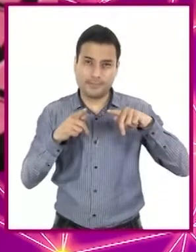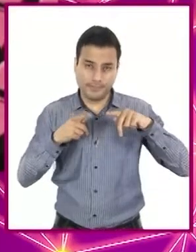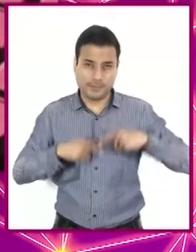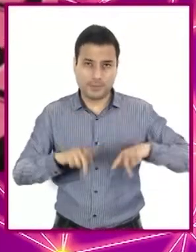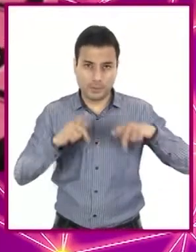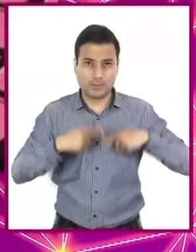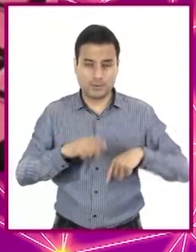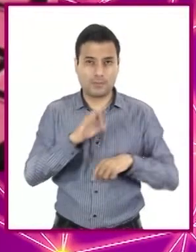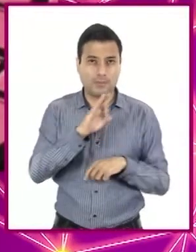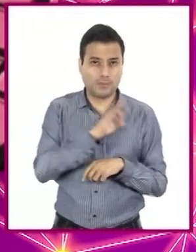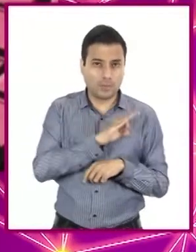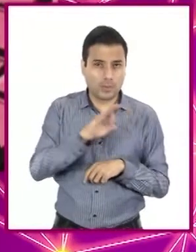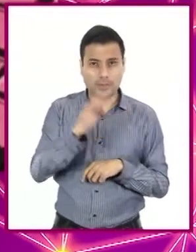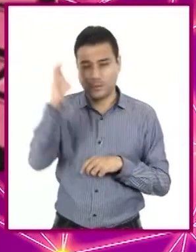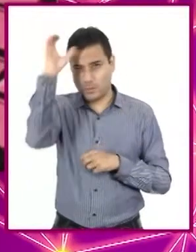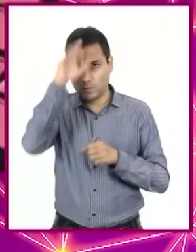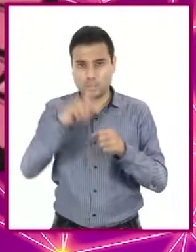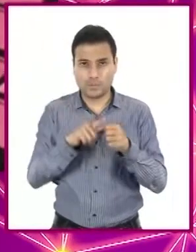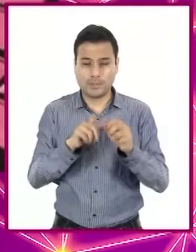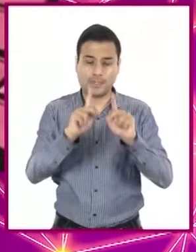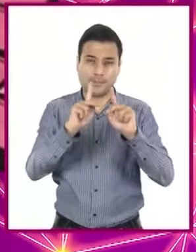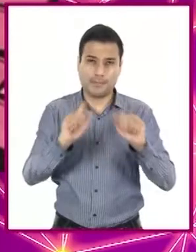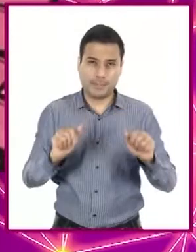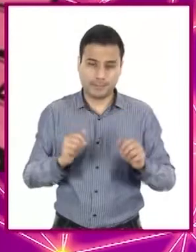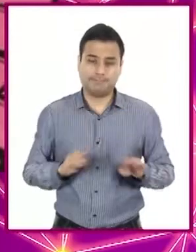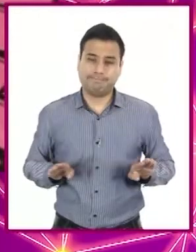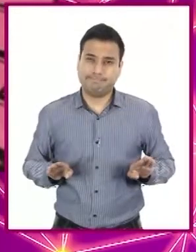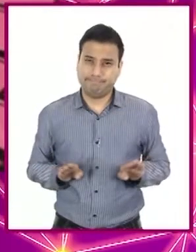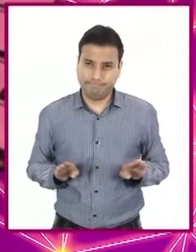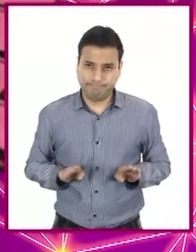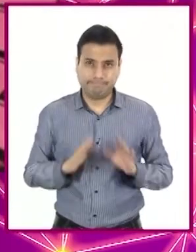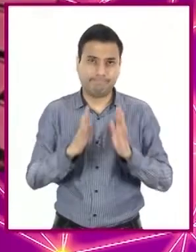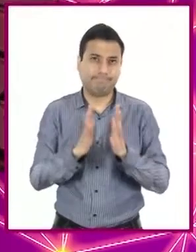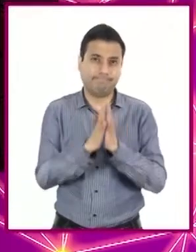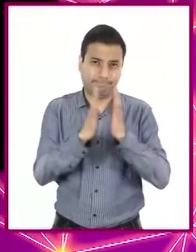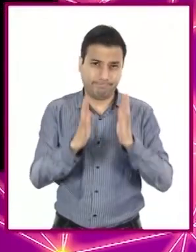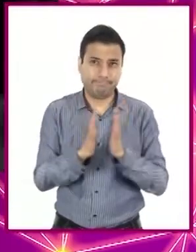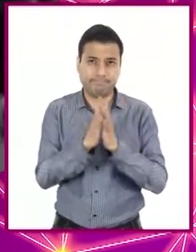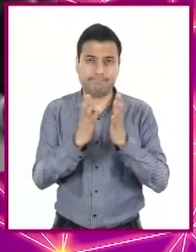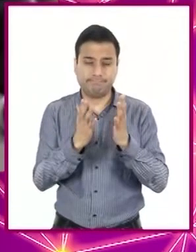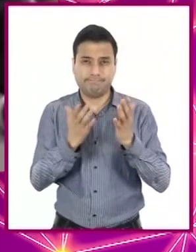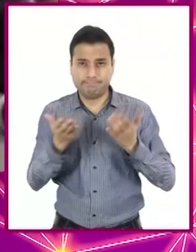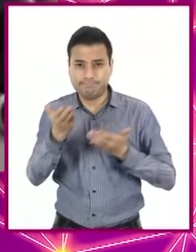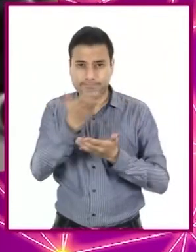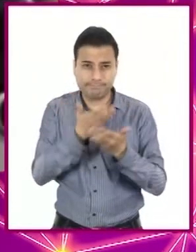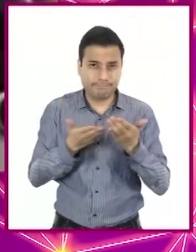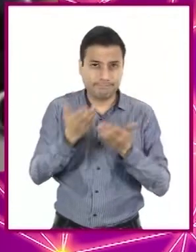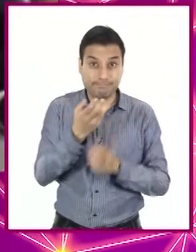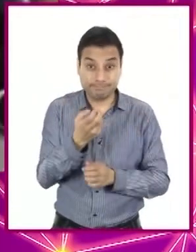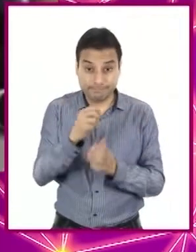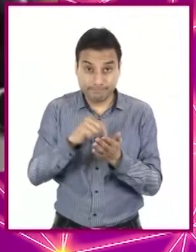oportunidades para la creación de una cultura de paz y de aptitudes de participación ciudadana, ya que en estos se